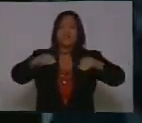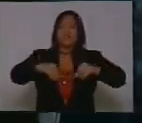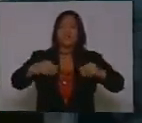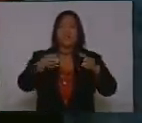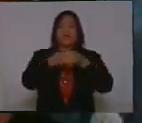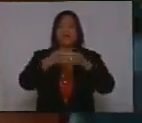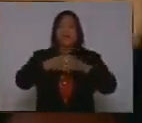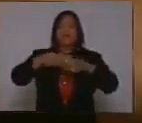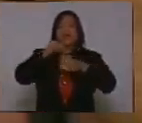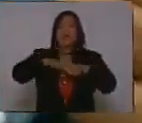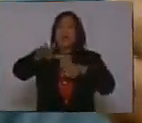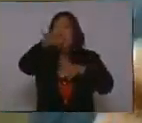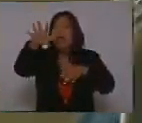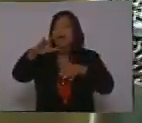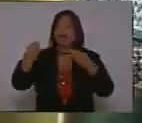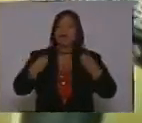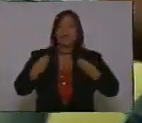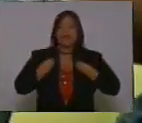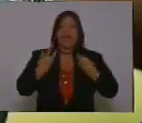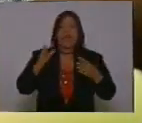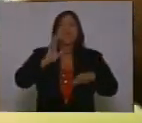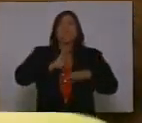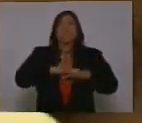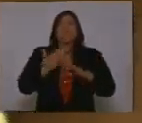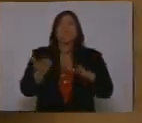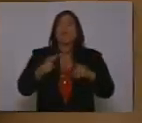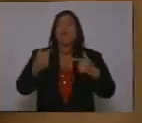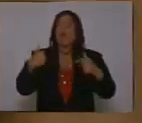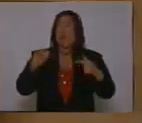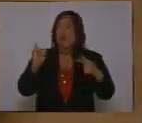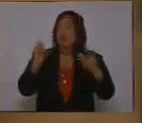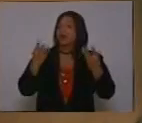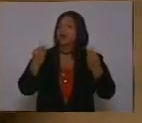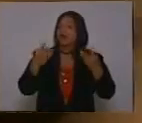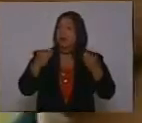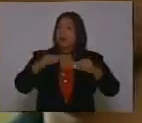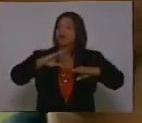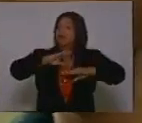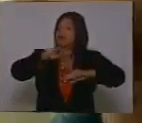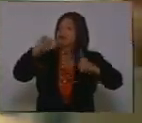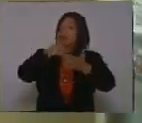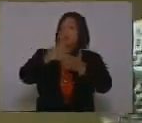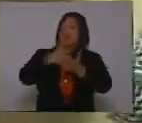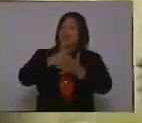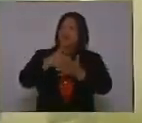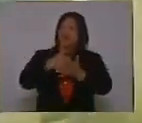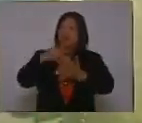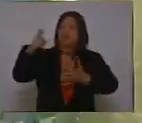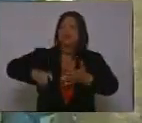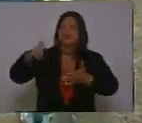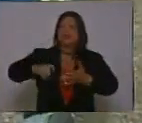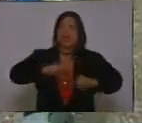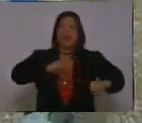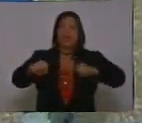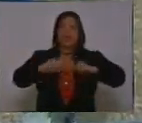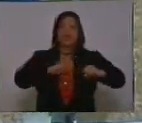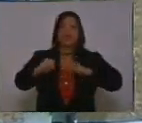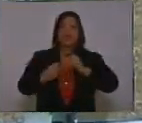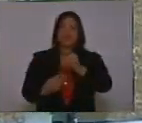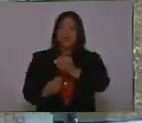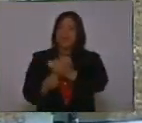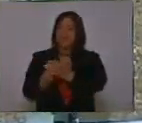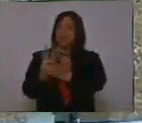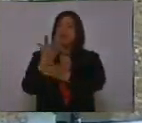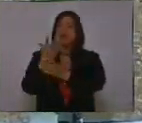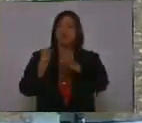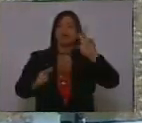estaban en la zona rural, porque ahí tenemos grandes deficiencias. Y este movimiento surgió para, sus